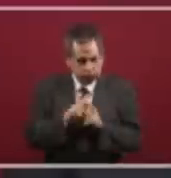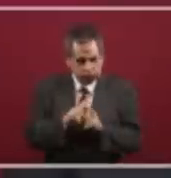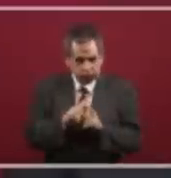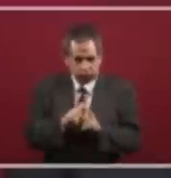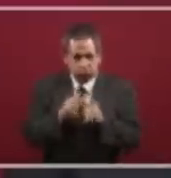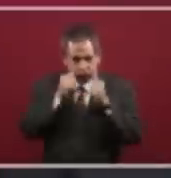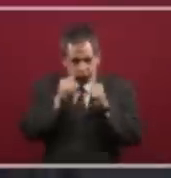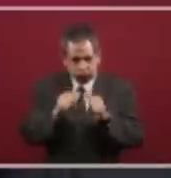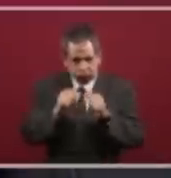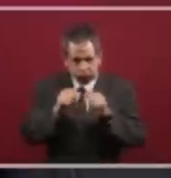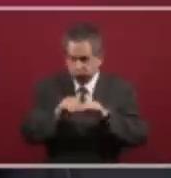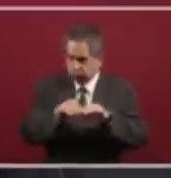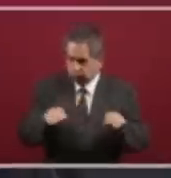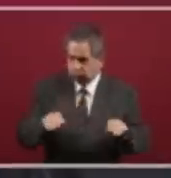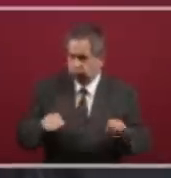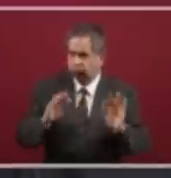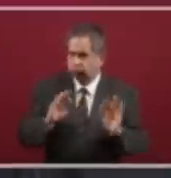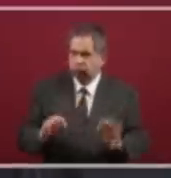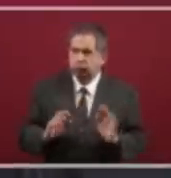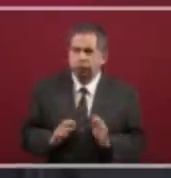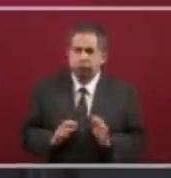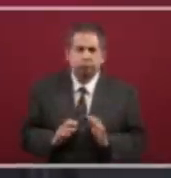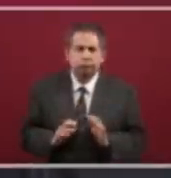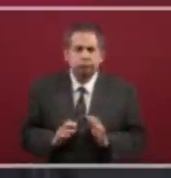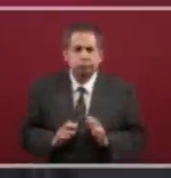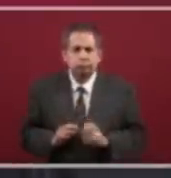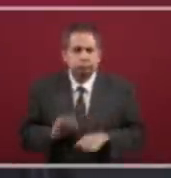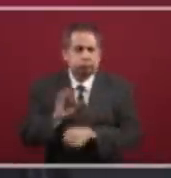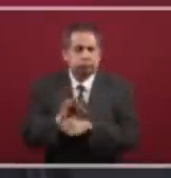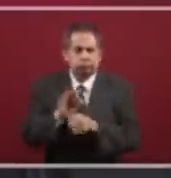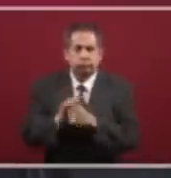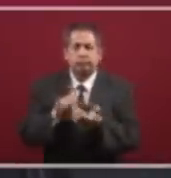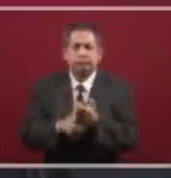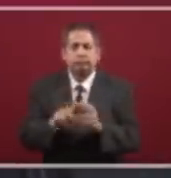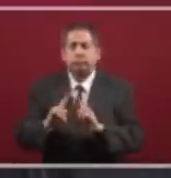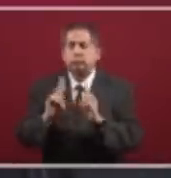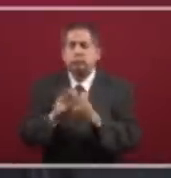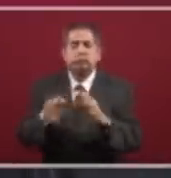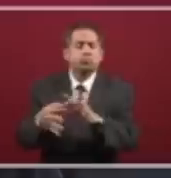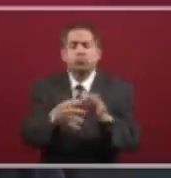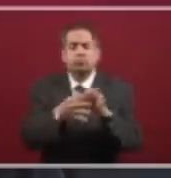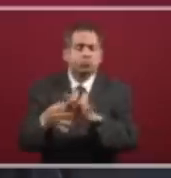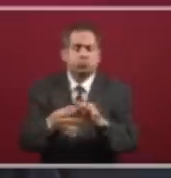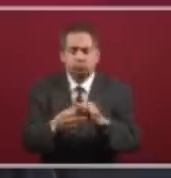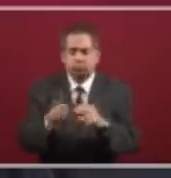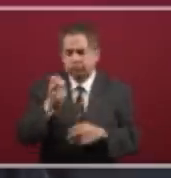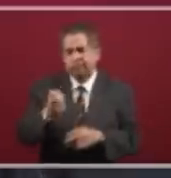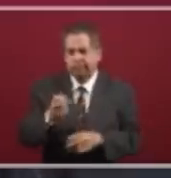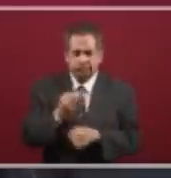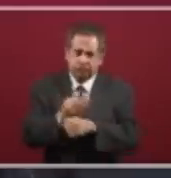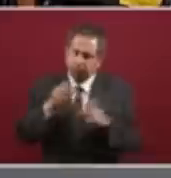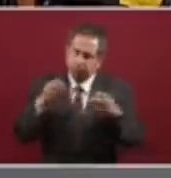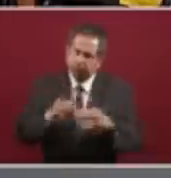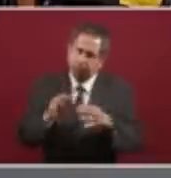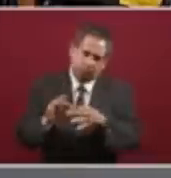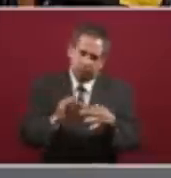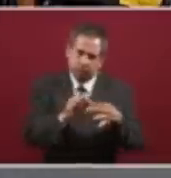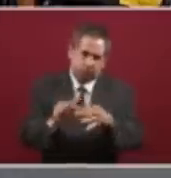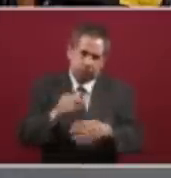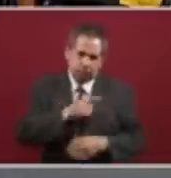algo en favor de la unidad de todos más con estas causas